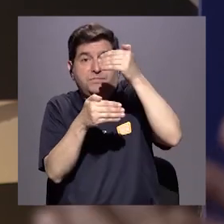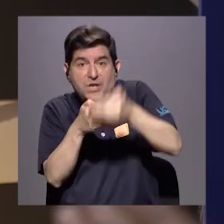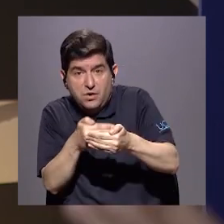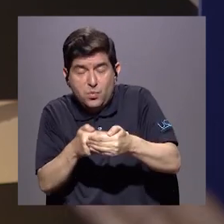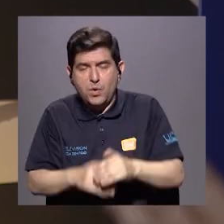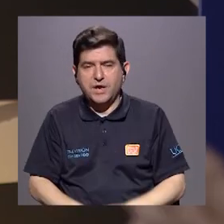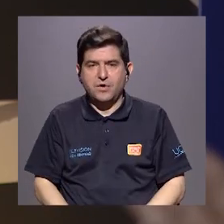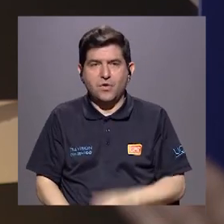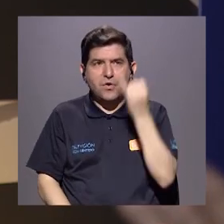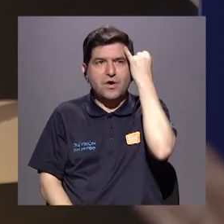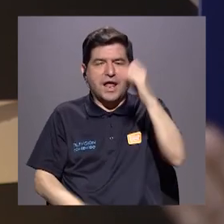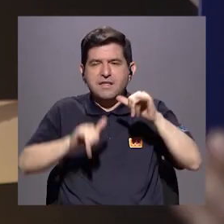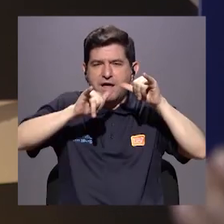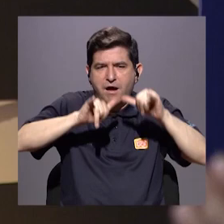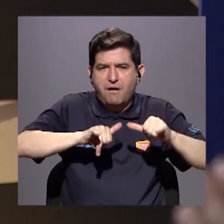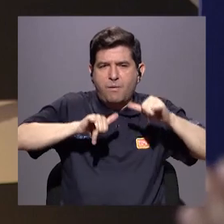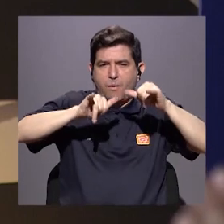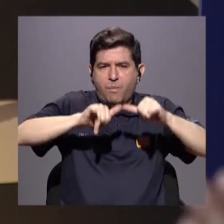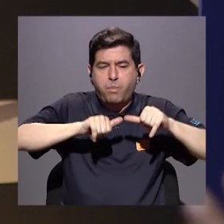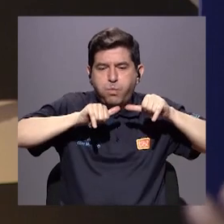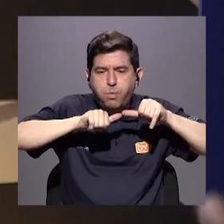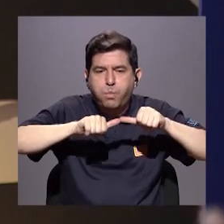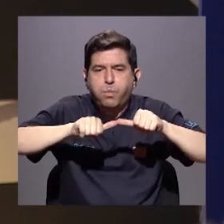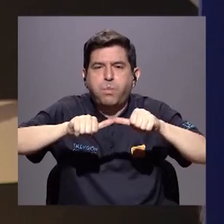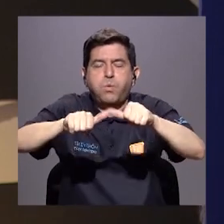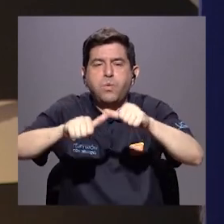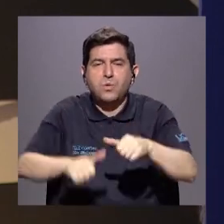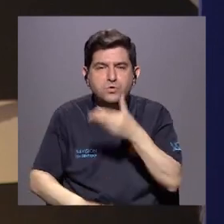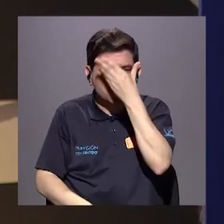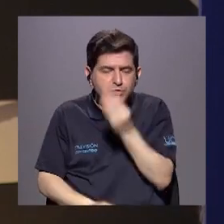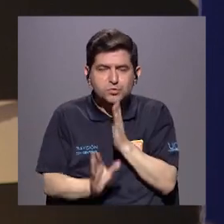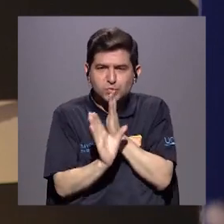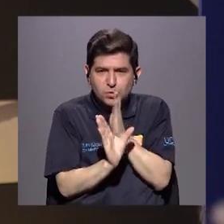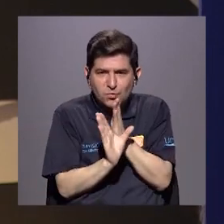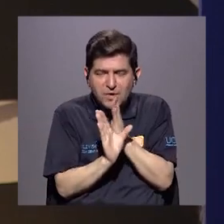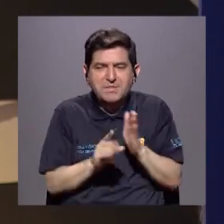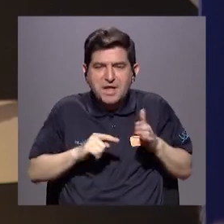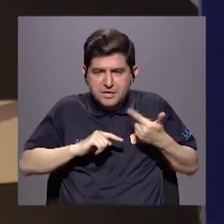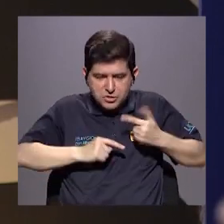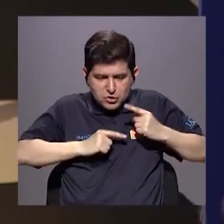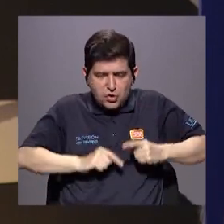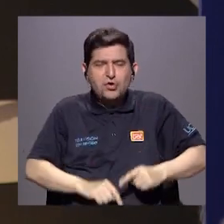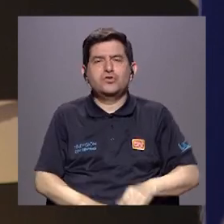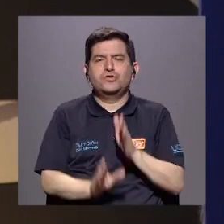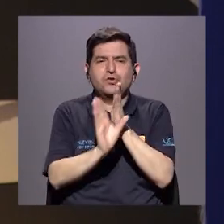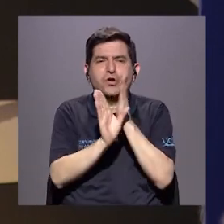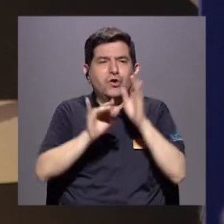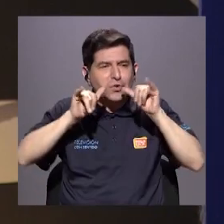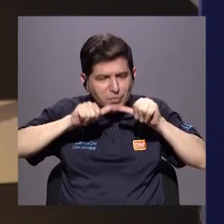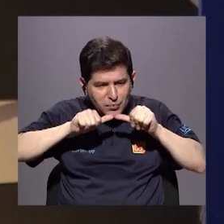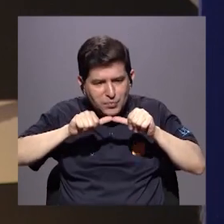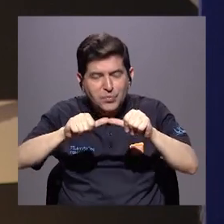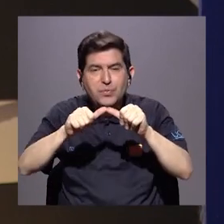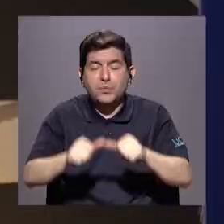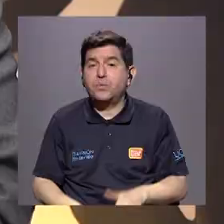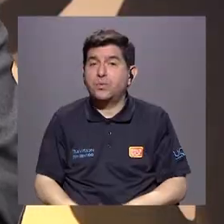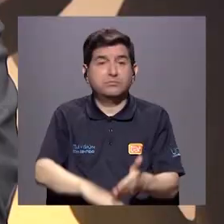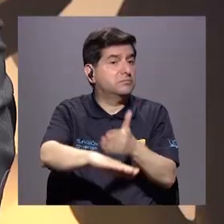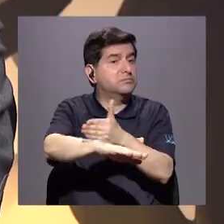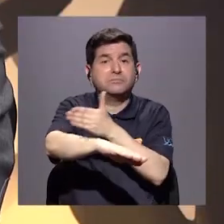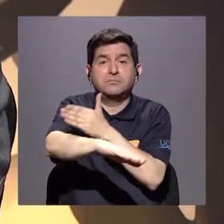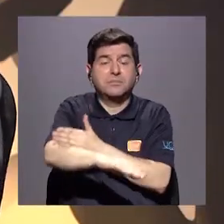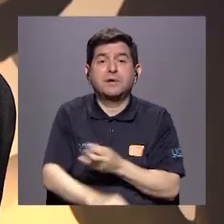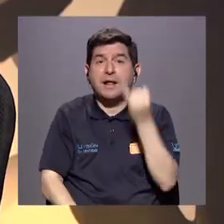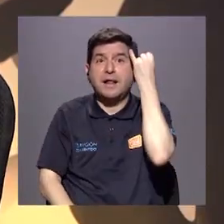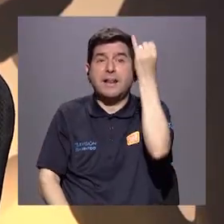que si esa acción permanece por mucho tiempo si el sufrimiento psicológico el dolor psicológico se mantiene por mucho tiempo y no hay mejoría